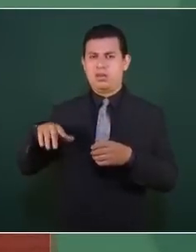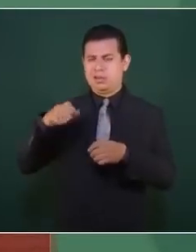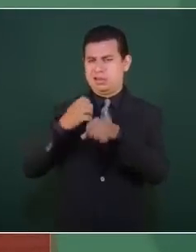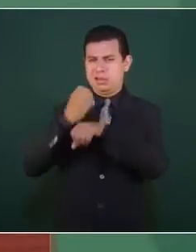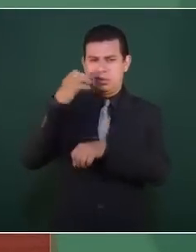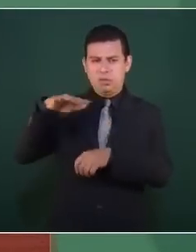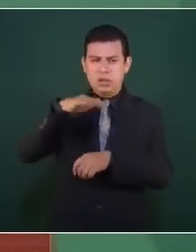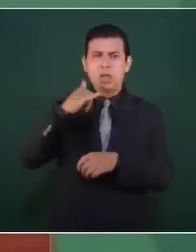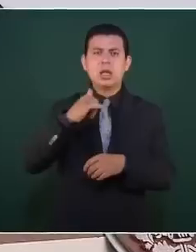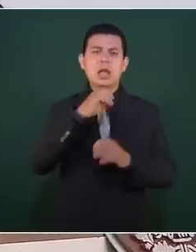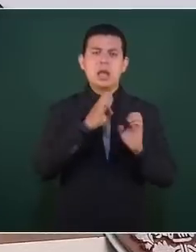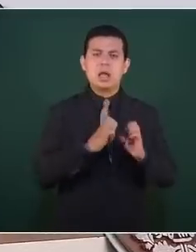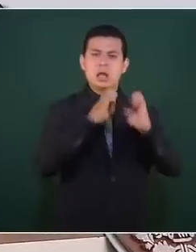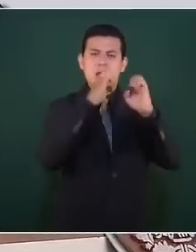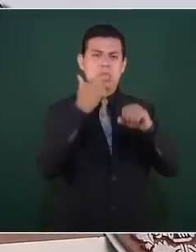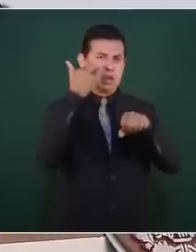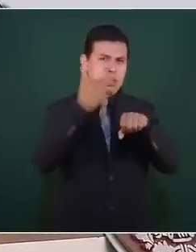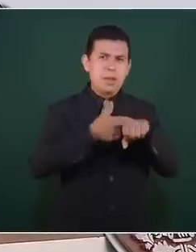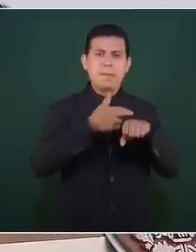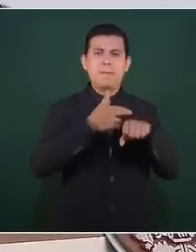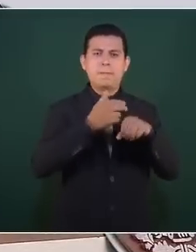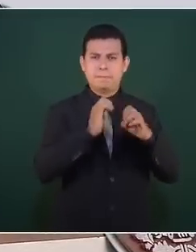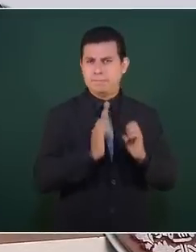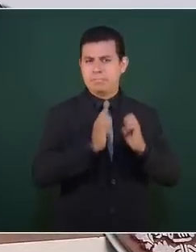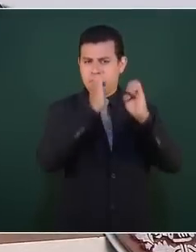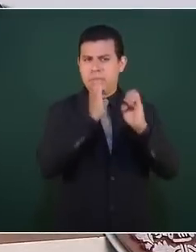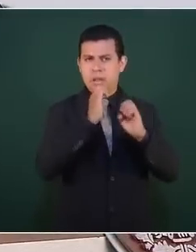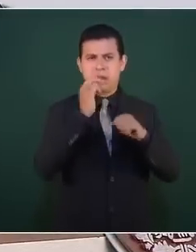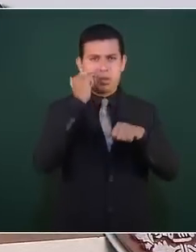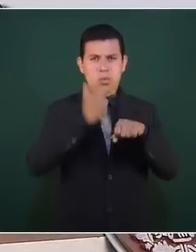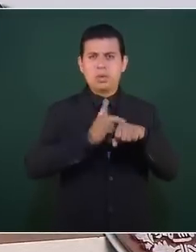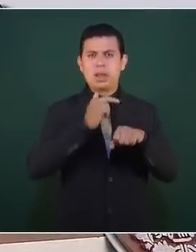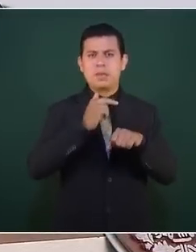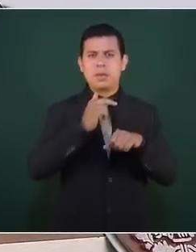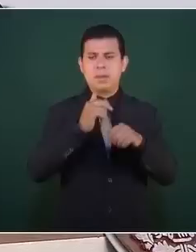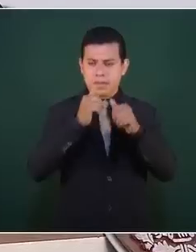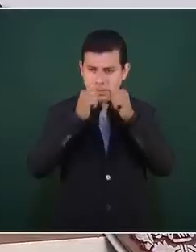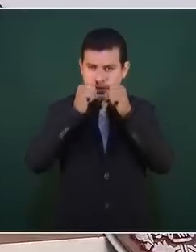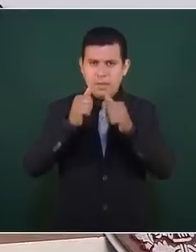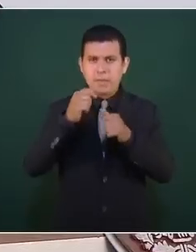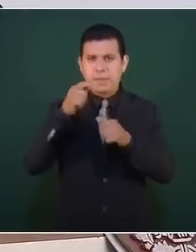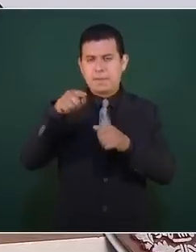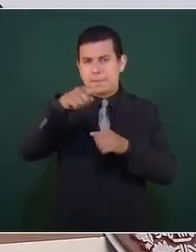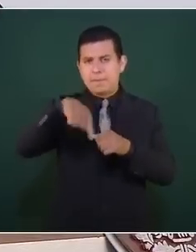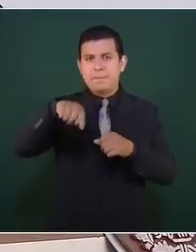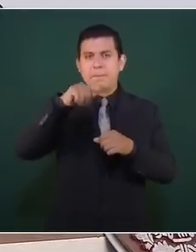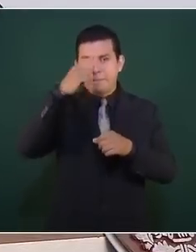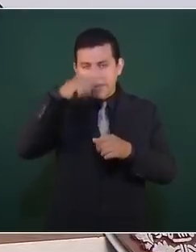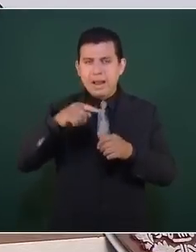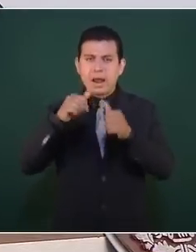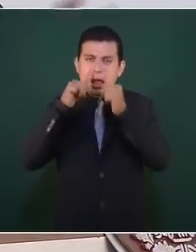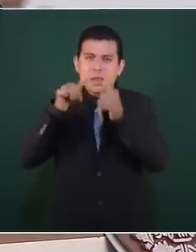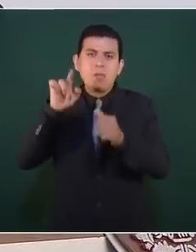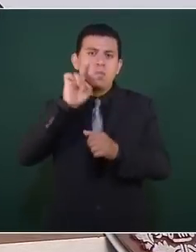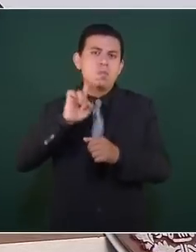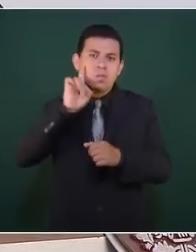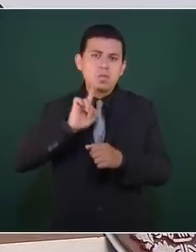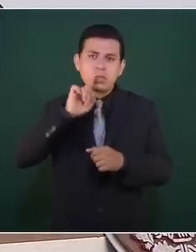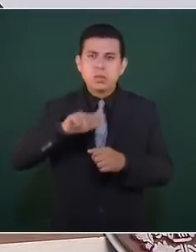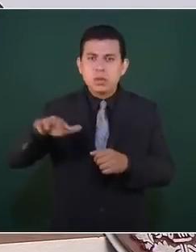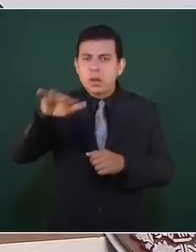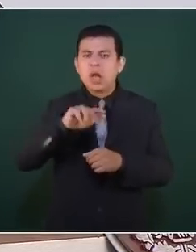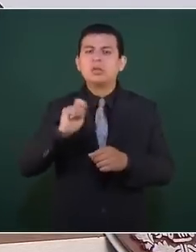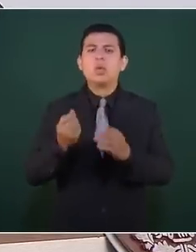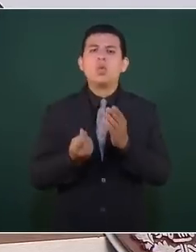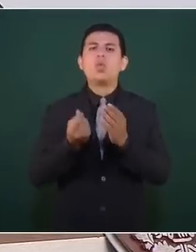la propia secretaría o el secretariado, el órgano desconcentrado que se encarga de la